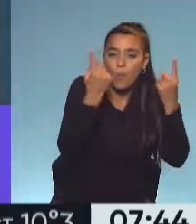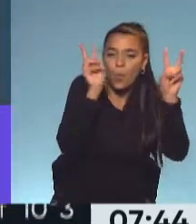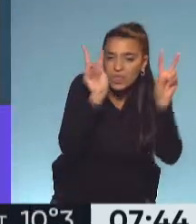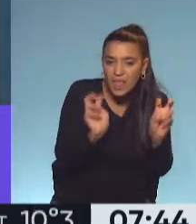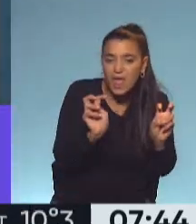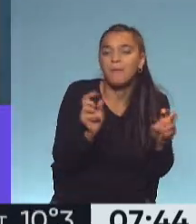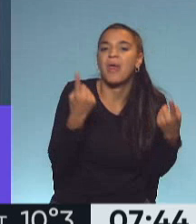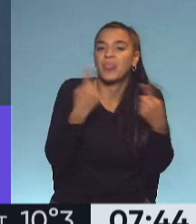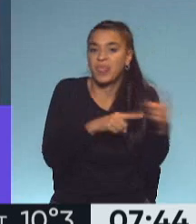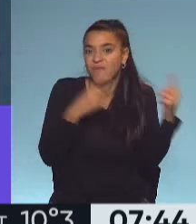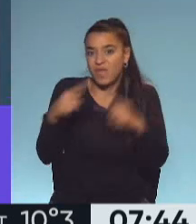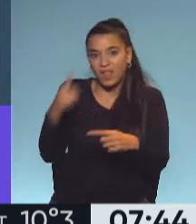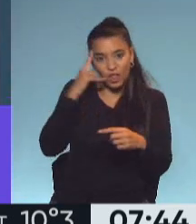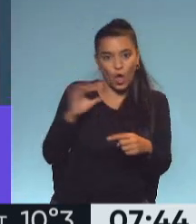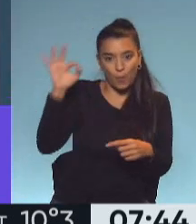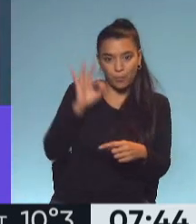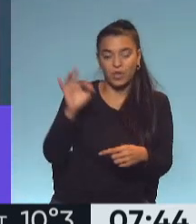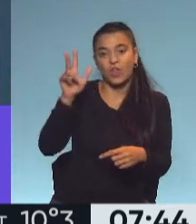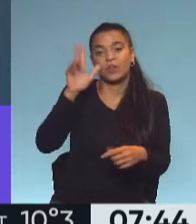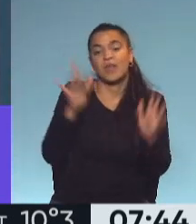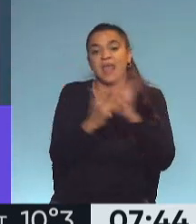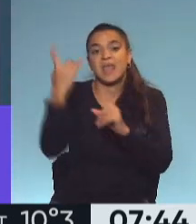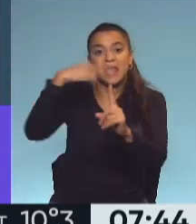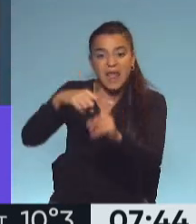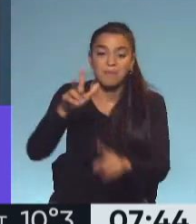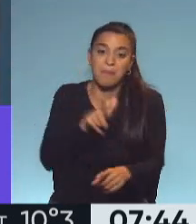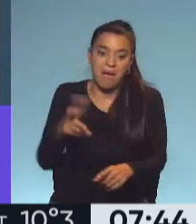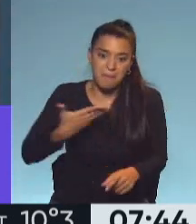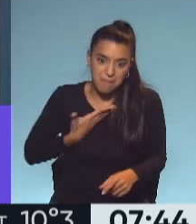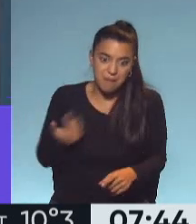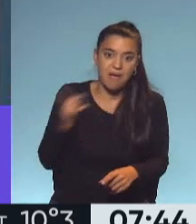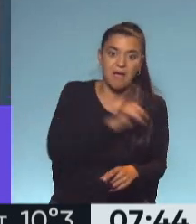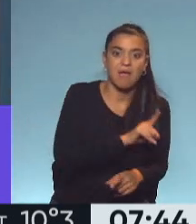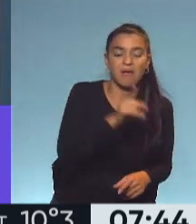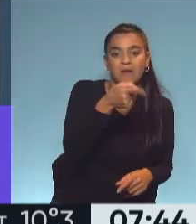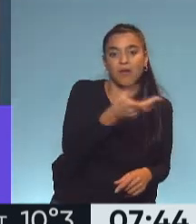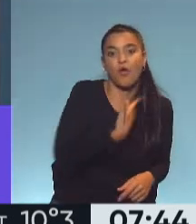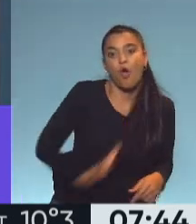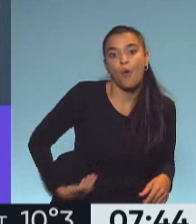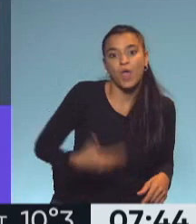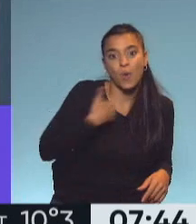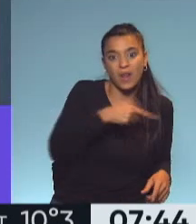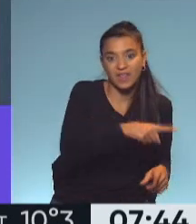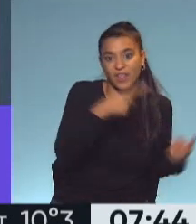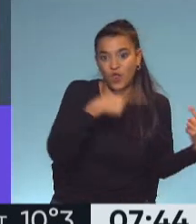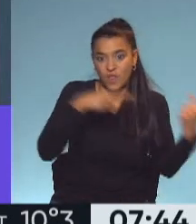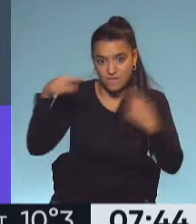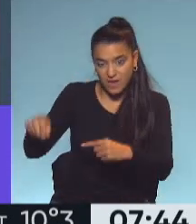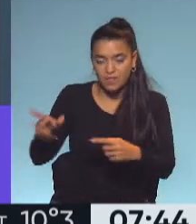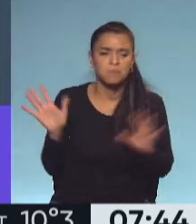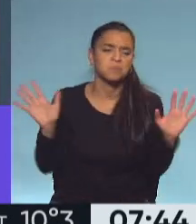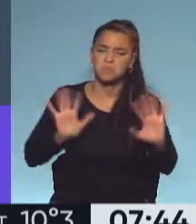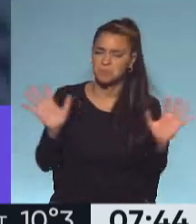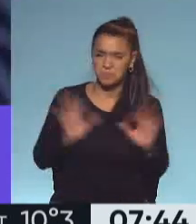de diferencia, claro está, entre la Iglesia, entre el Papa Francisco y la gestión de gobierno argentino.